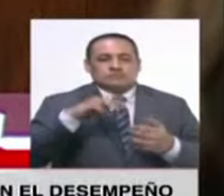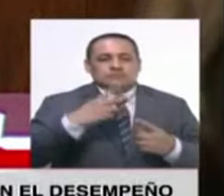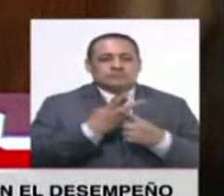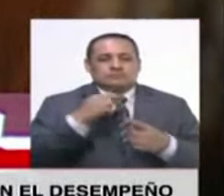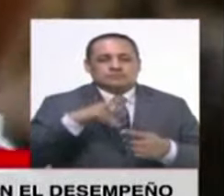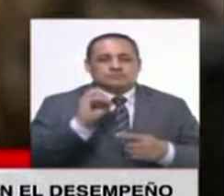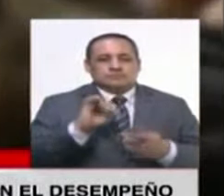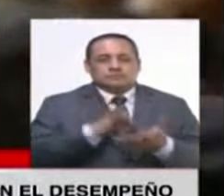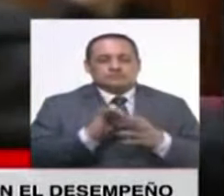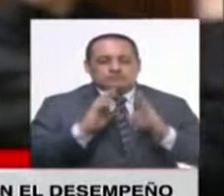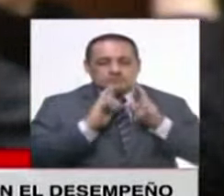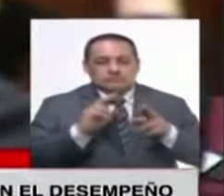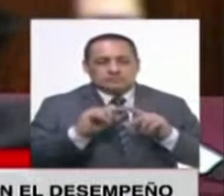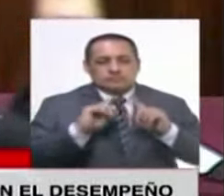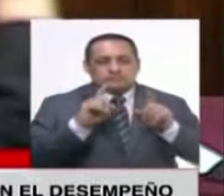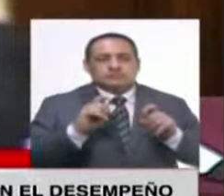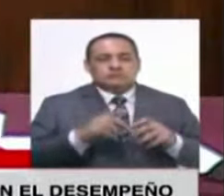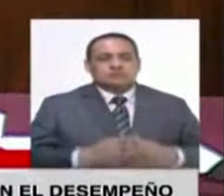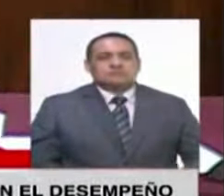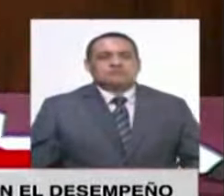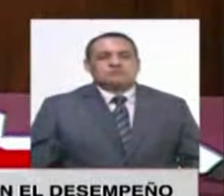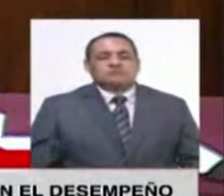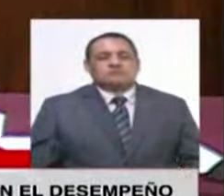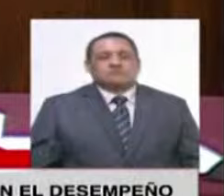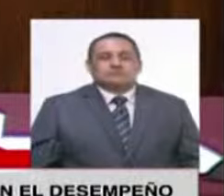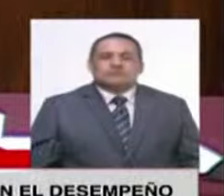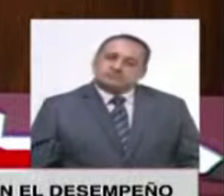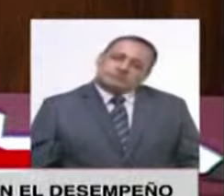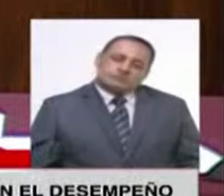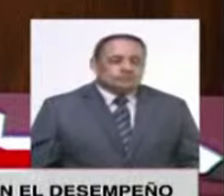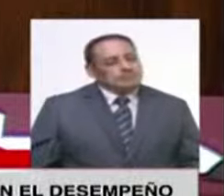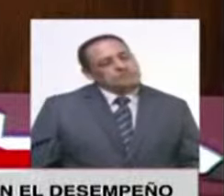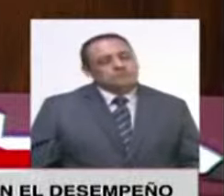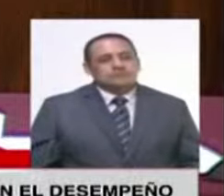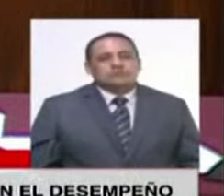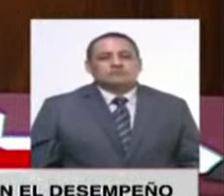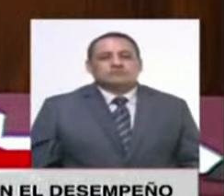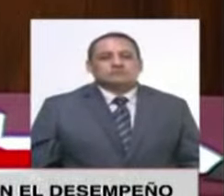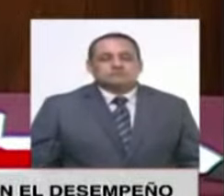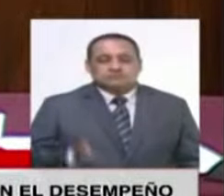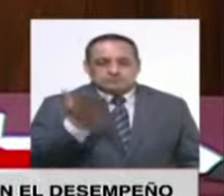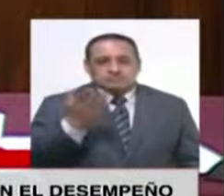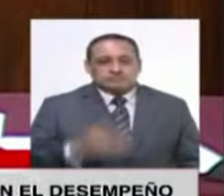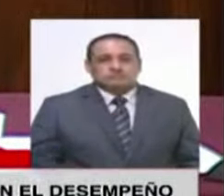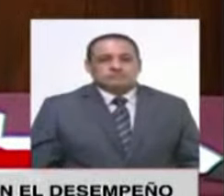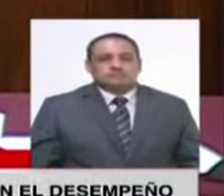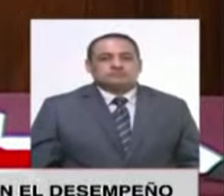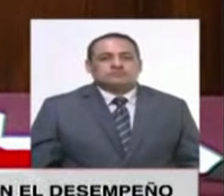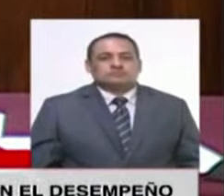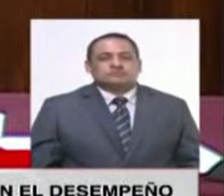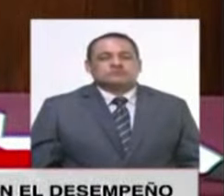Luego responde usted, señor Samir Villaverde. Congresista Moyano.